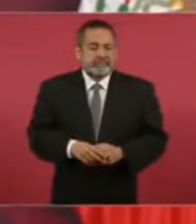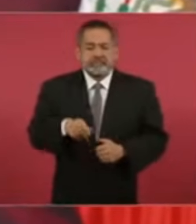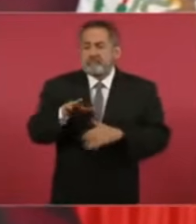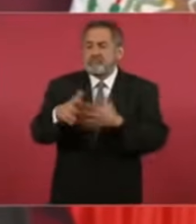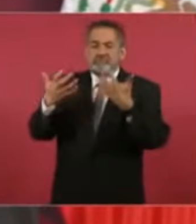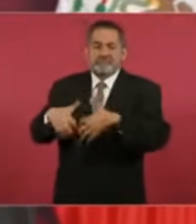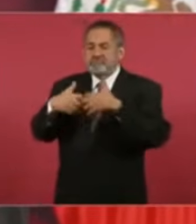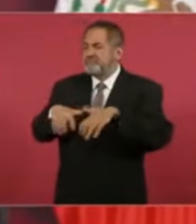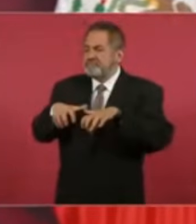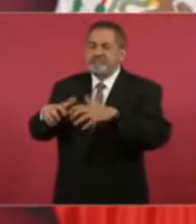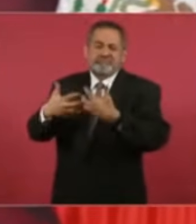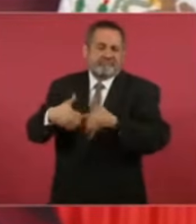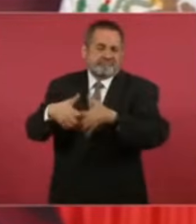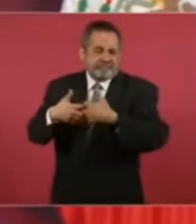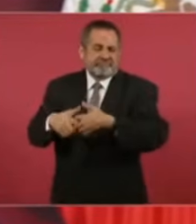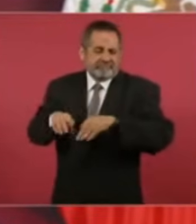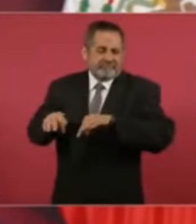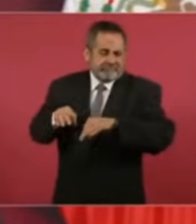industria,